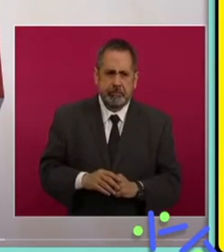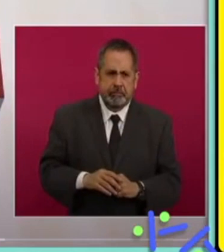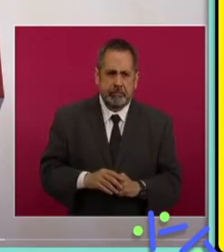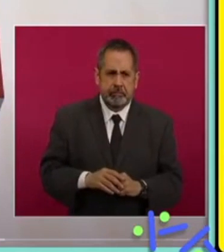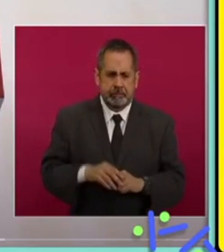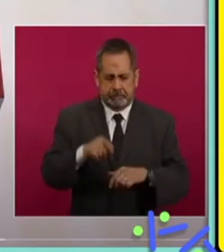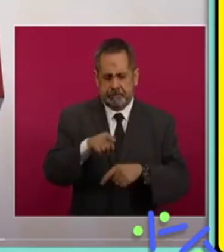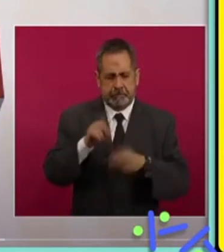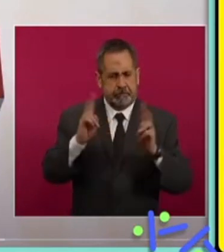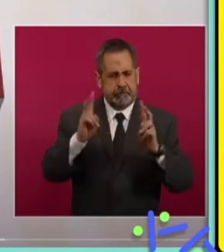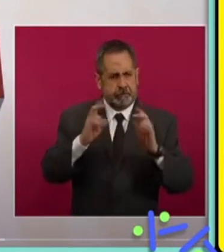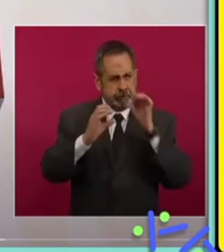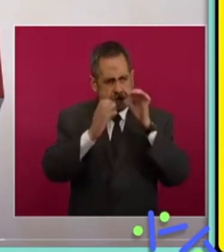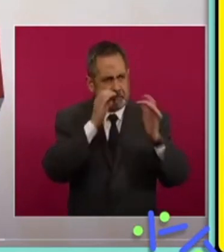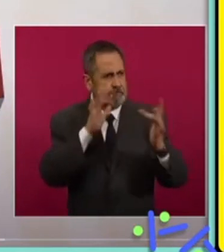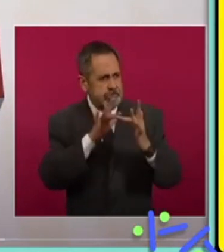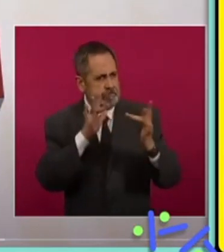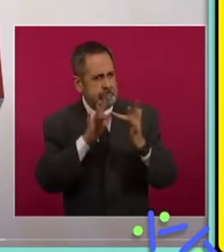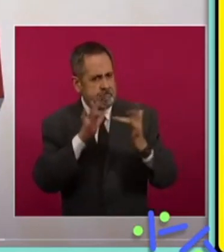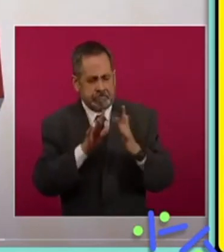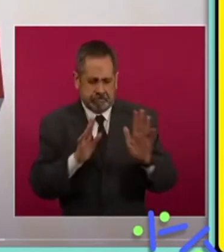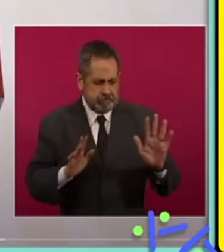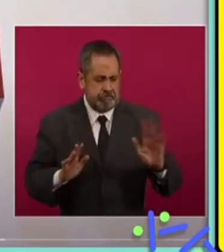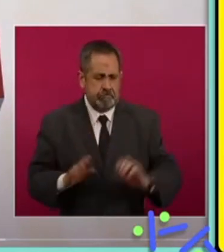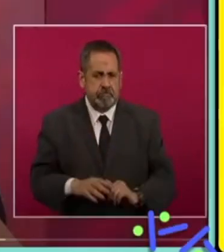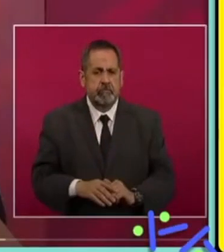sobre el tema